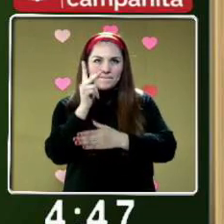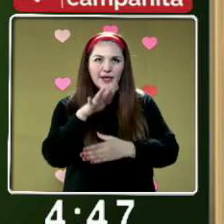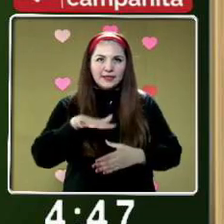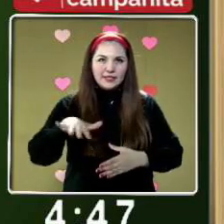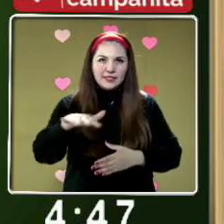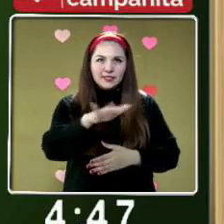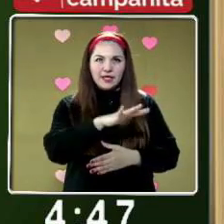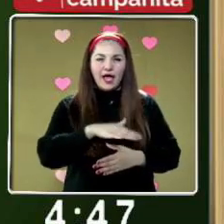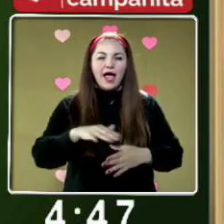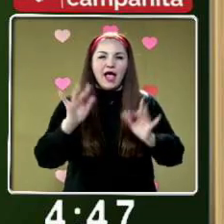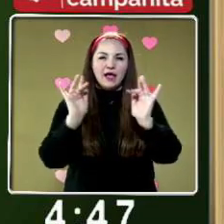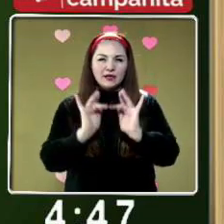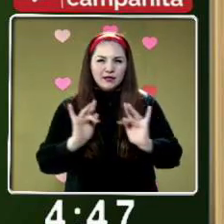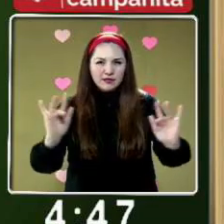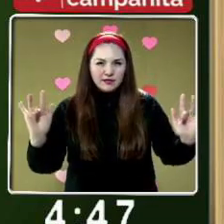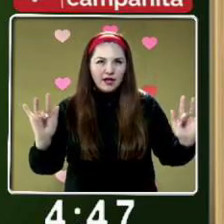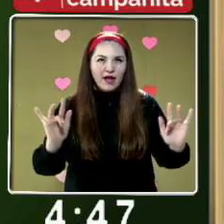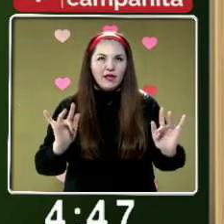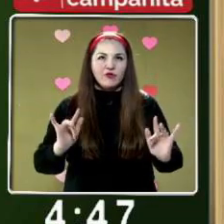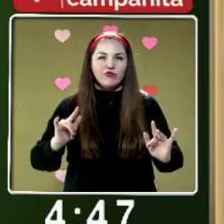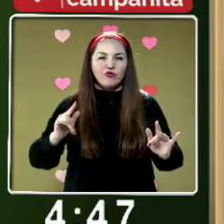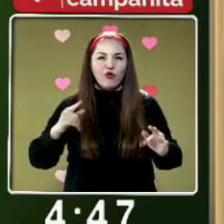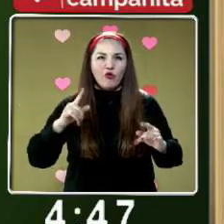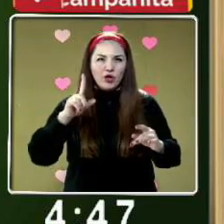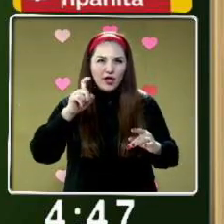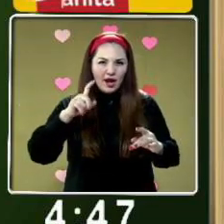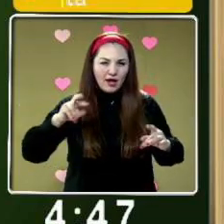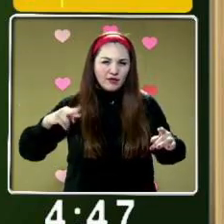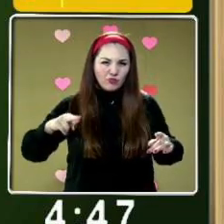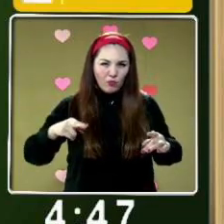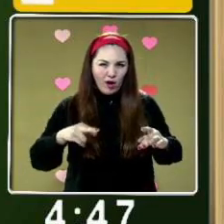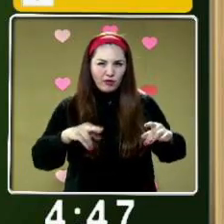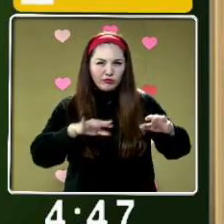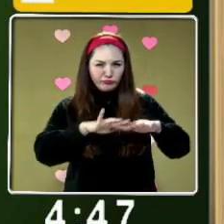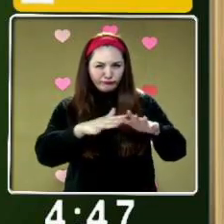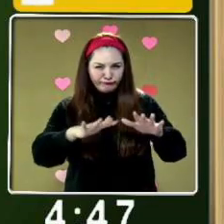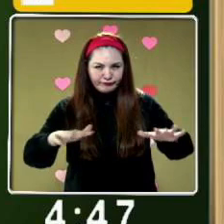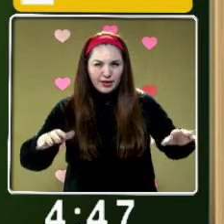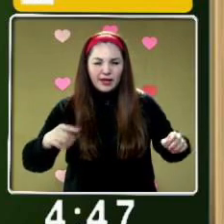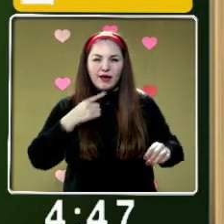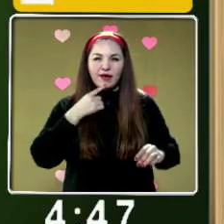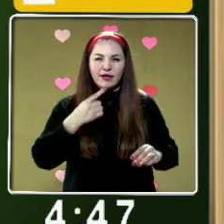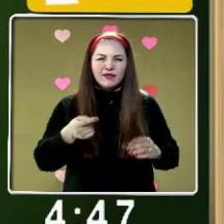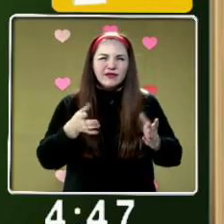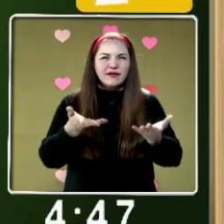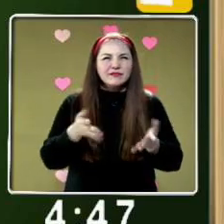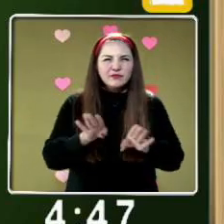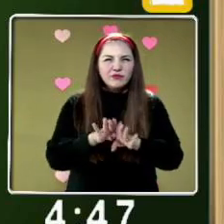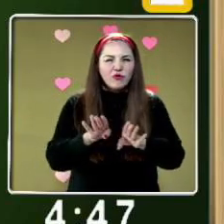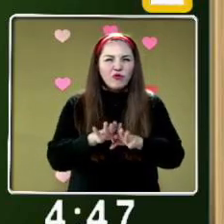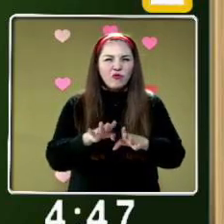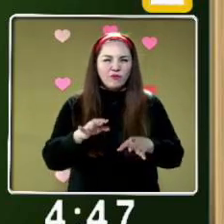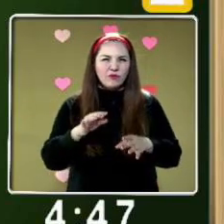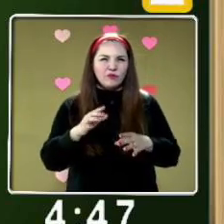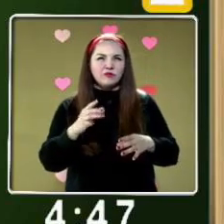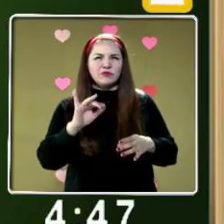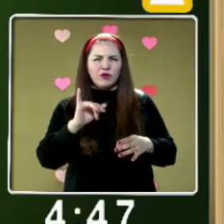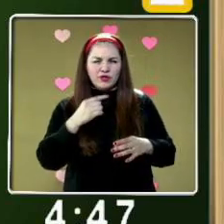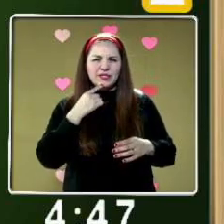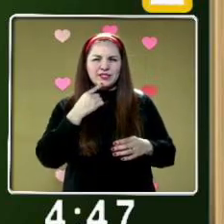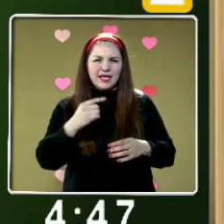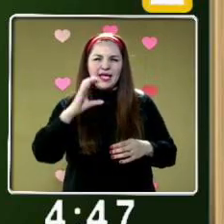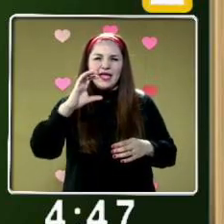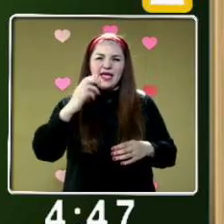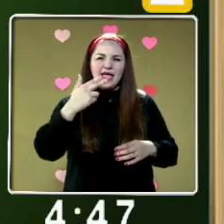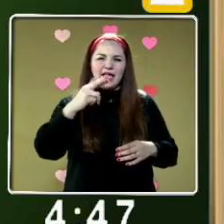y estuarios. Quiero mandar saludos nada más, maestra, a Elvis, Isai y Christopher, que dicen, maestra, es que como que no me mencionaron, no los escuché por ahí. Bueno, ya